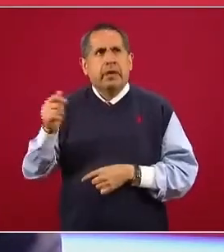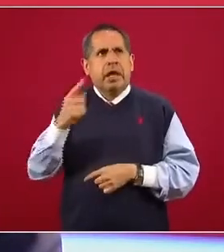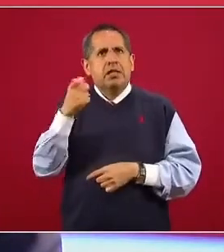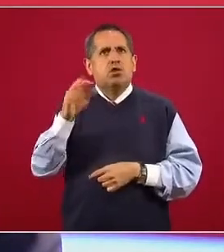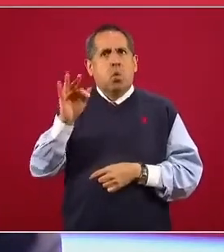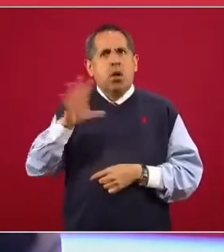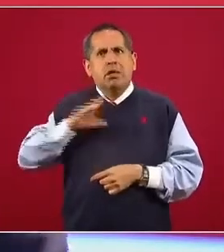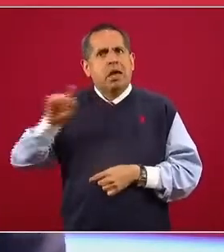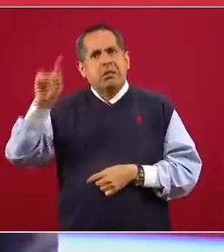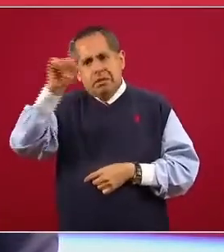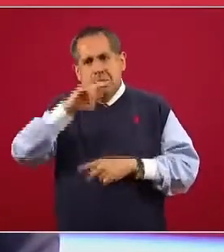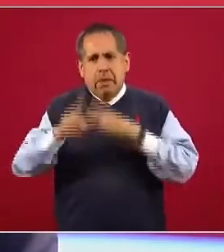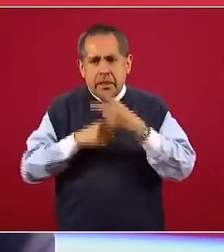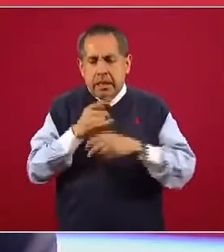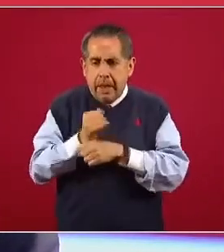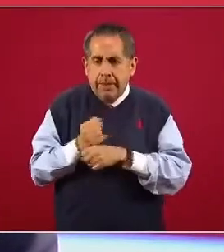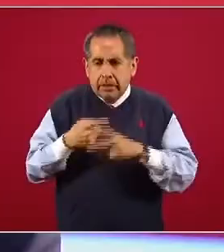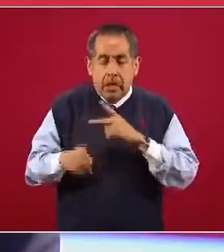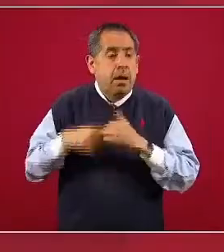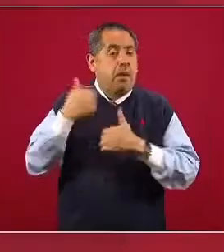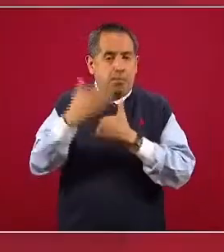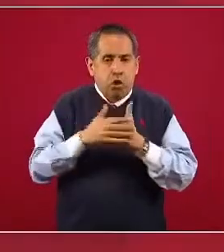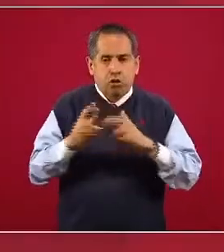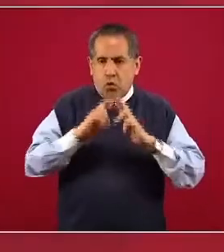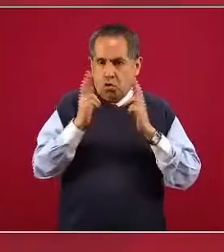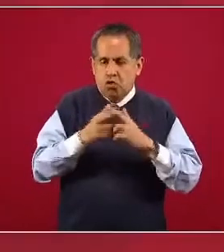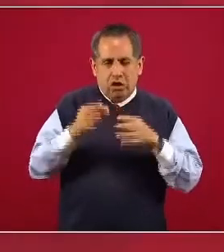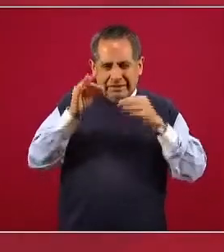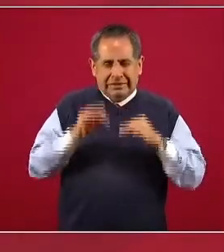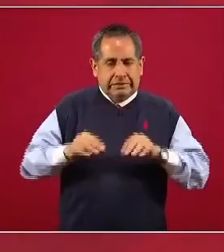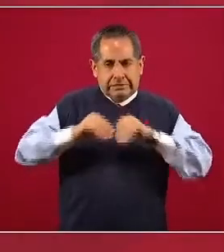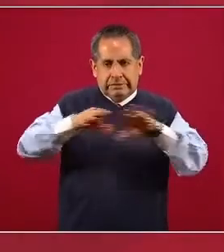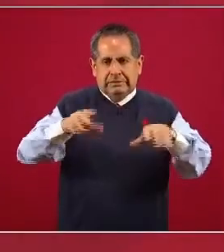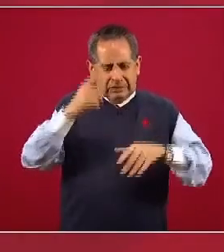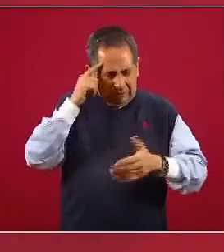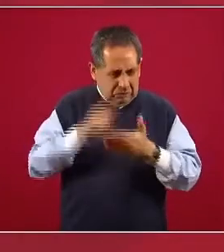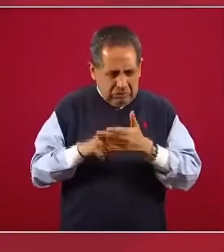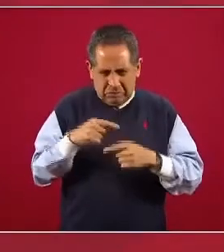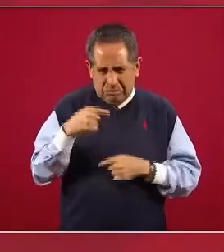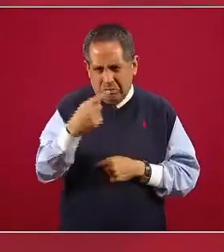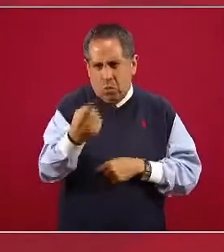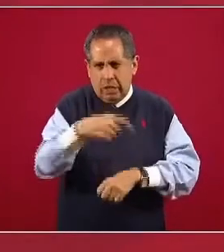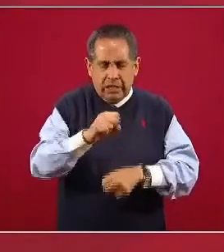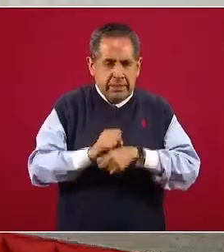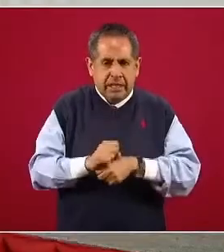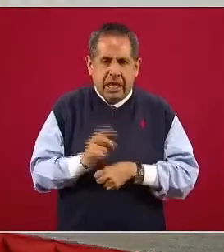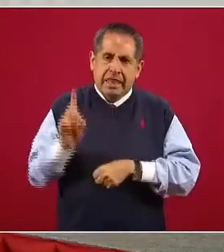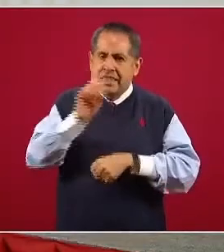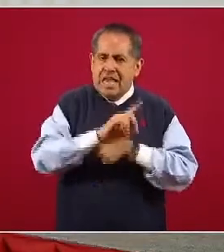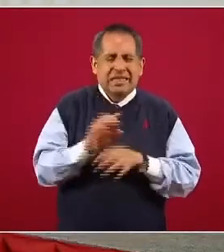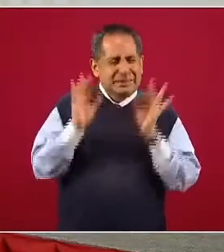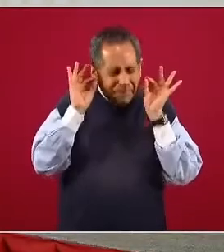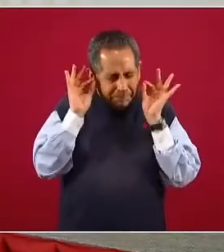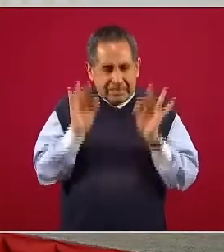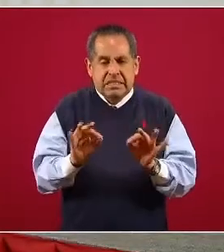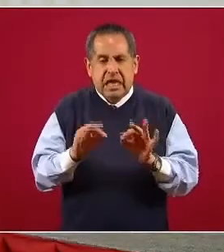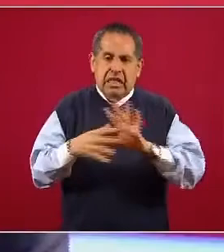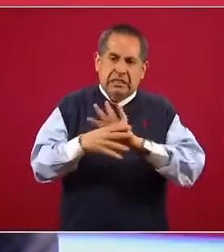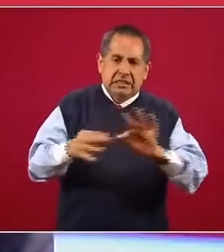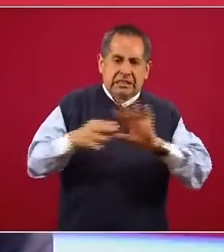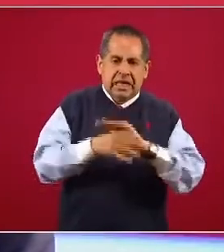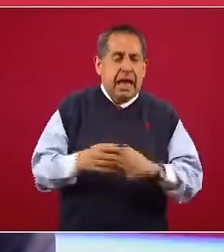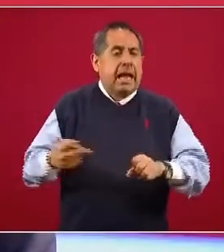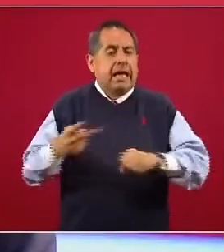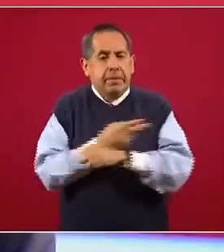clase de investigación. Pero vamos a tener una sesión específica, espero que a lo largo de la semana, para hablar específicamente de en qué